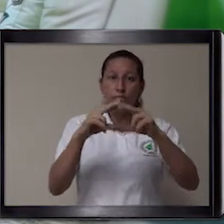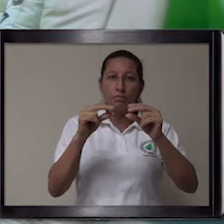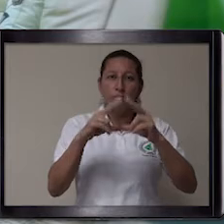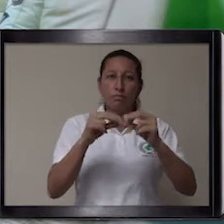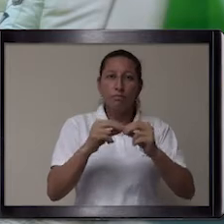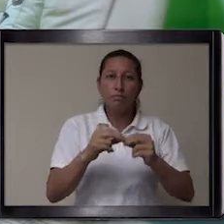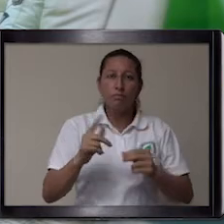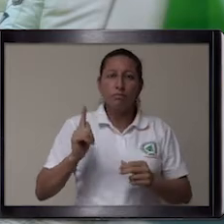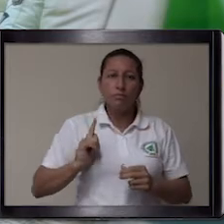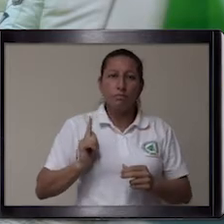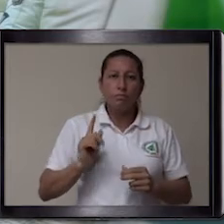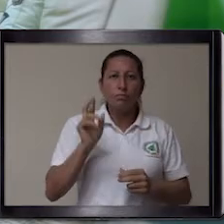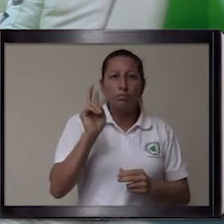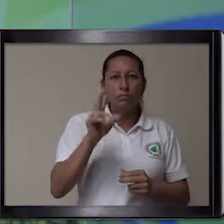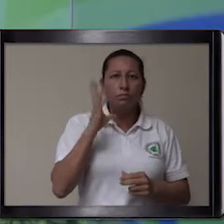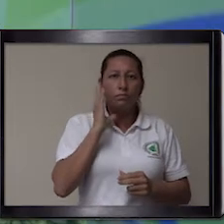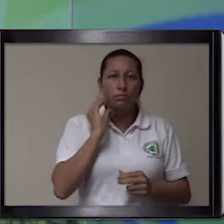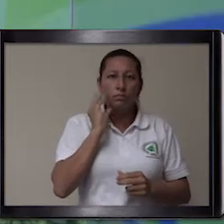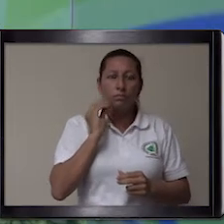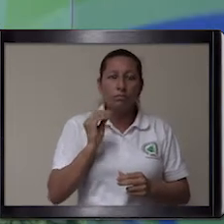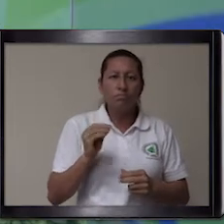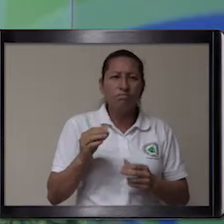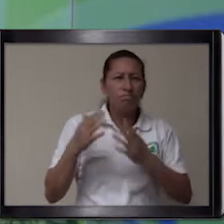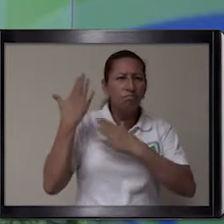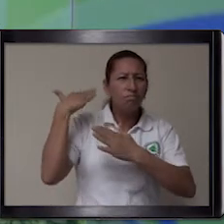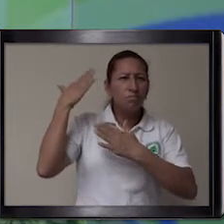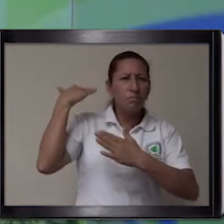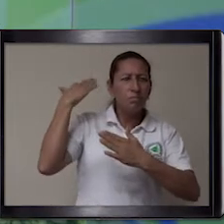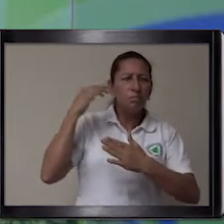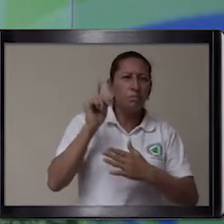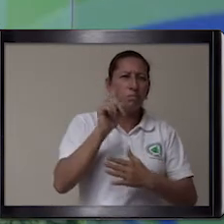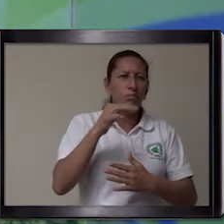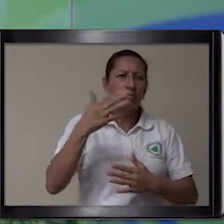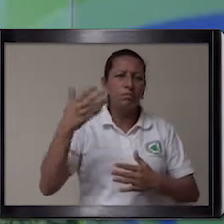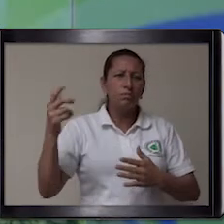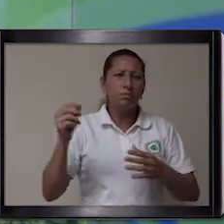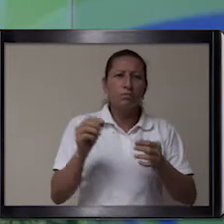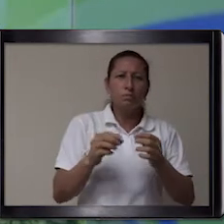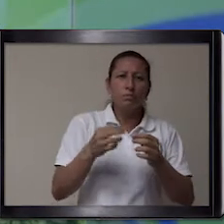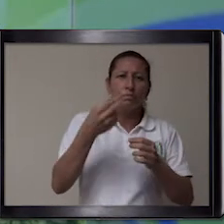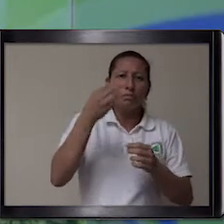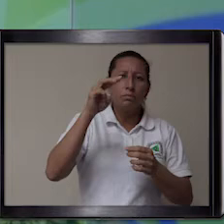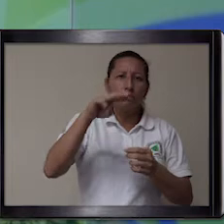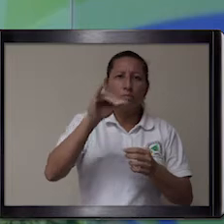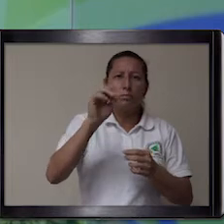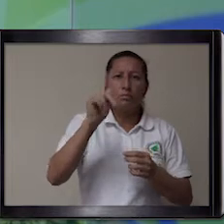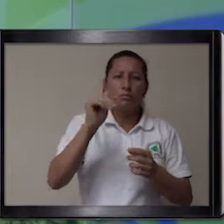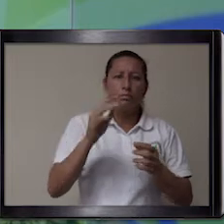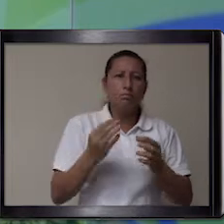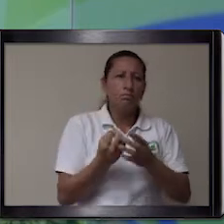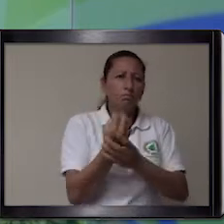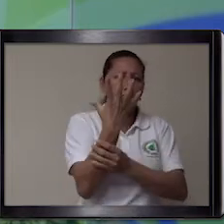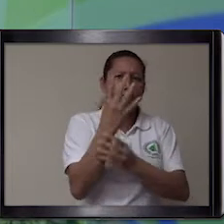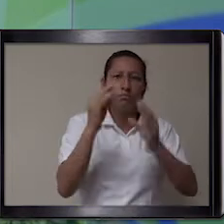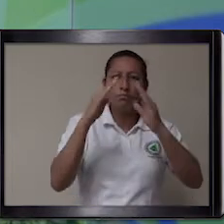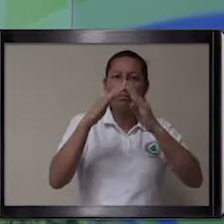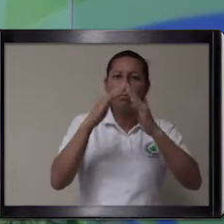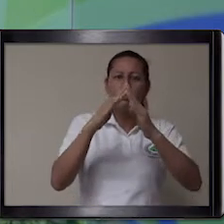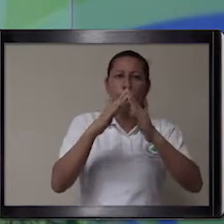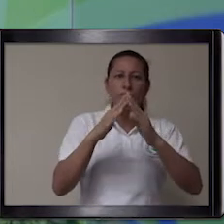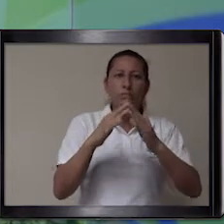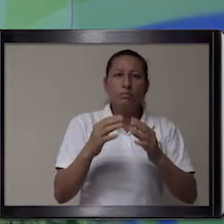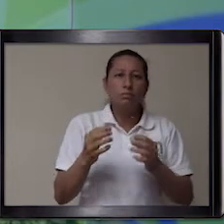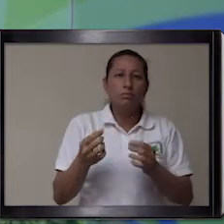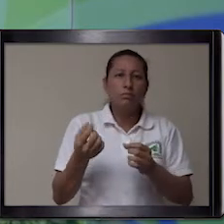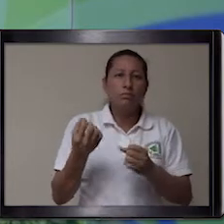se han presentado en nuestro país. Ya decía usted con el huracán Mitch, ¿verdad?, en 1998, pero también el deslizamiento del Casita, ¿verdad?, inducido